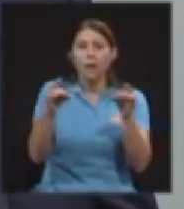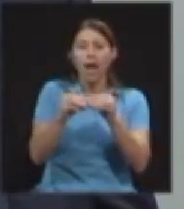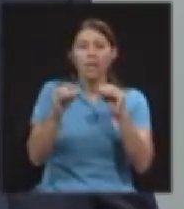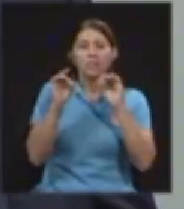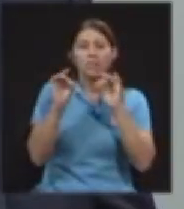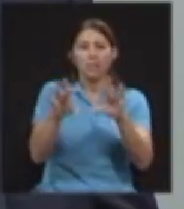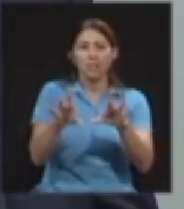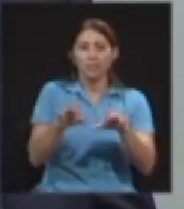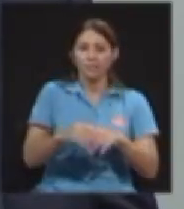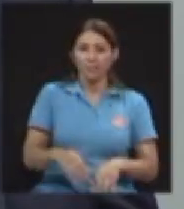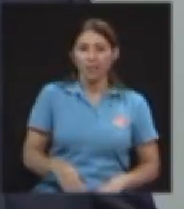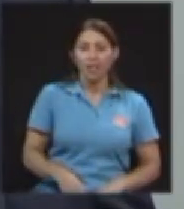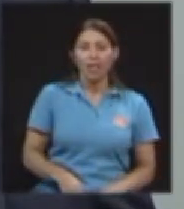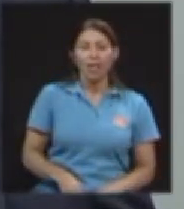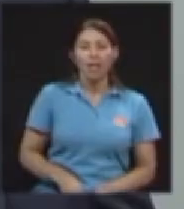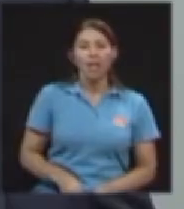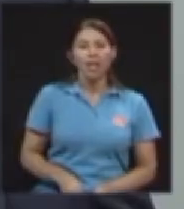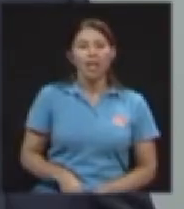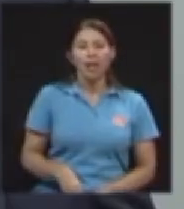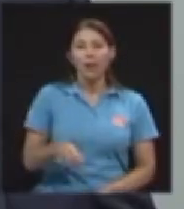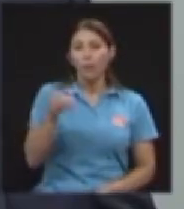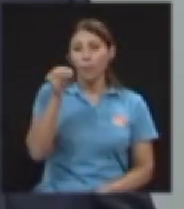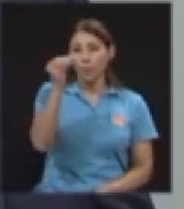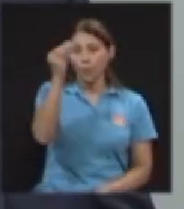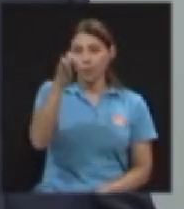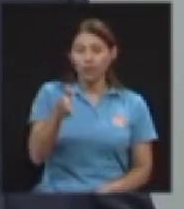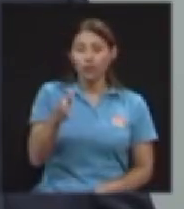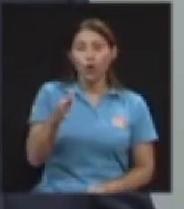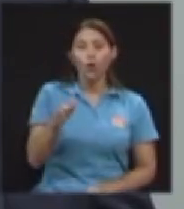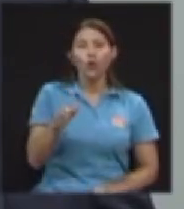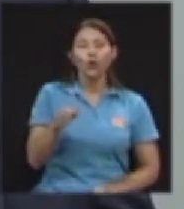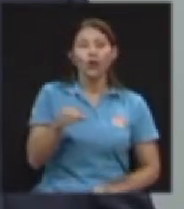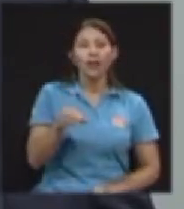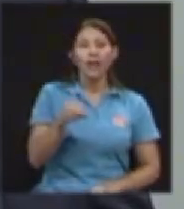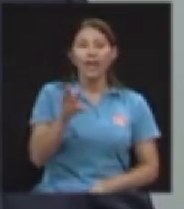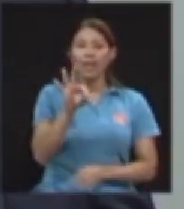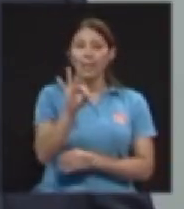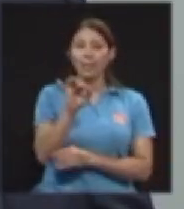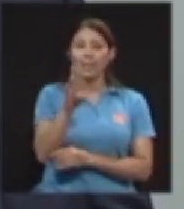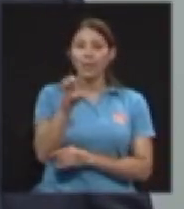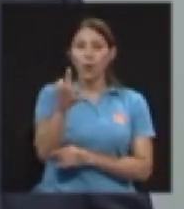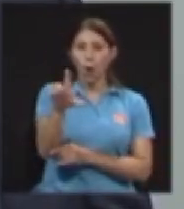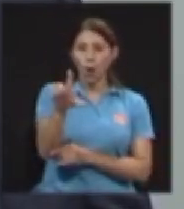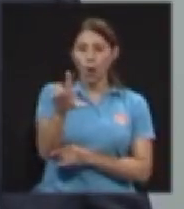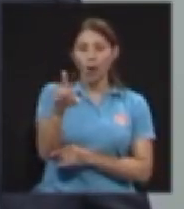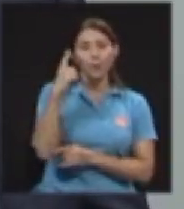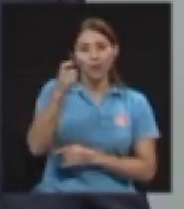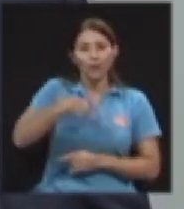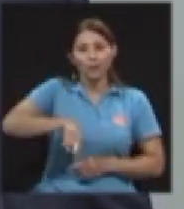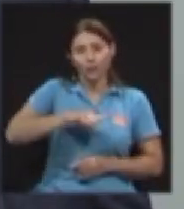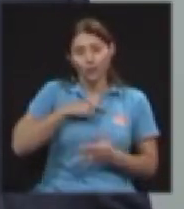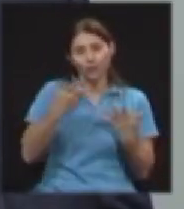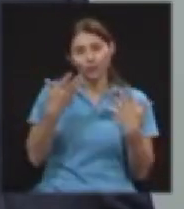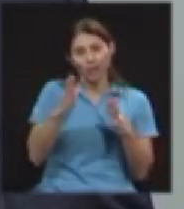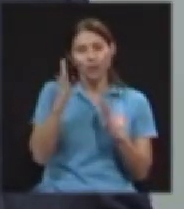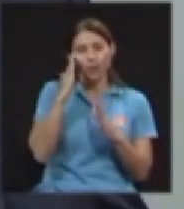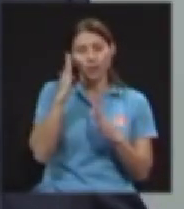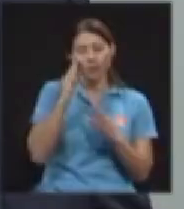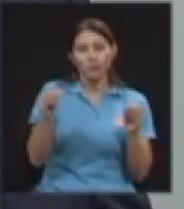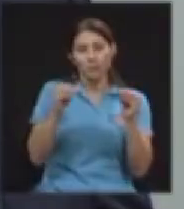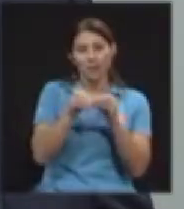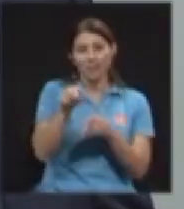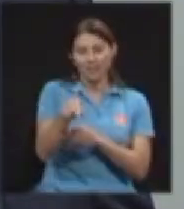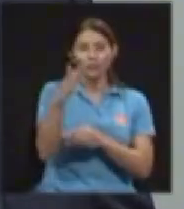El profesor Tirol, nos lo conocemos más como Tirol, porque digamos sus escritos han sido principalmente en inglés. Él es francoparlante,